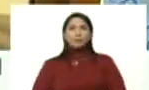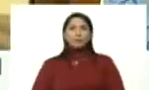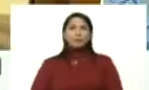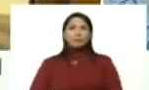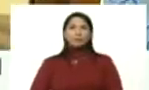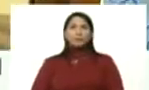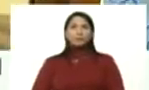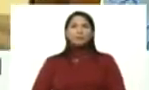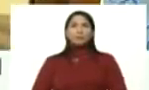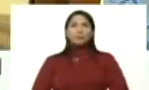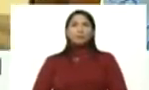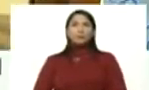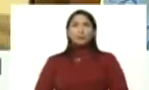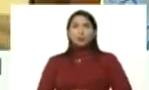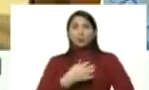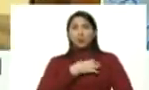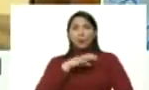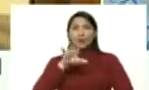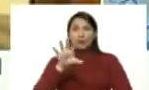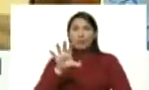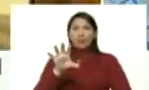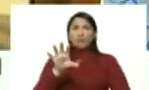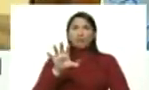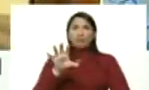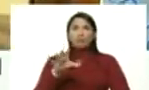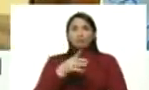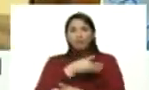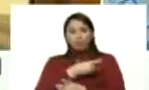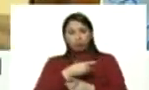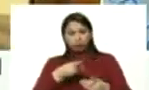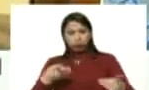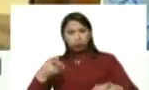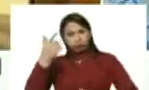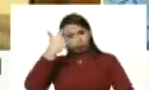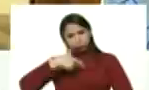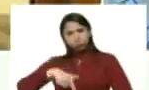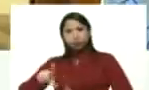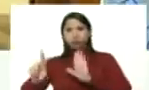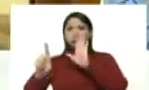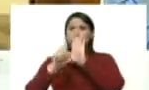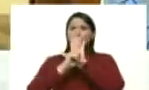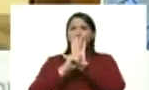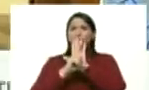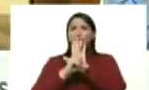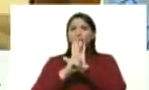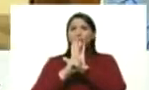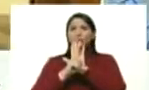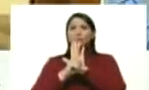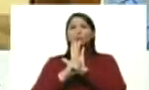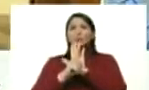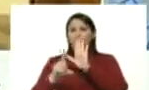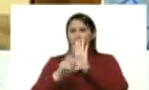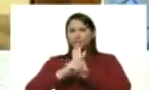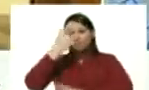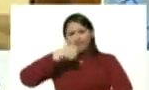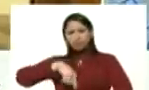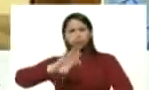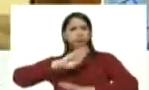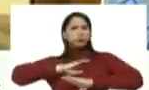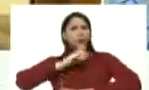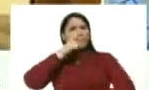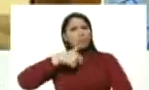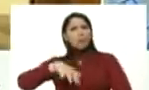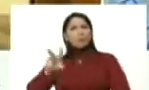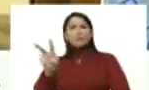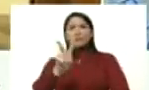Venezuela. La soberanía, la dignidad, la legalidad y la legitimidad del pueblo